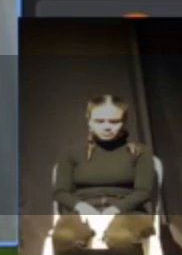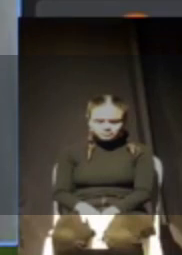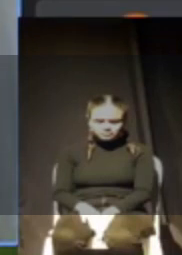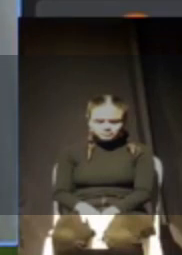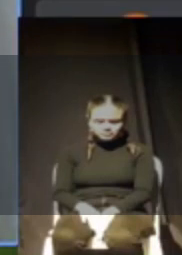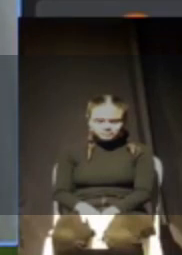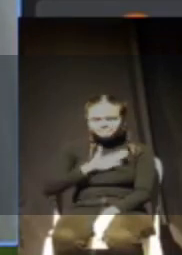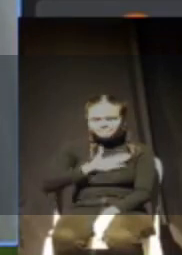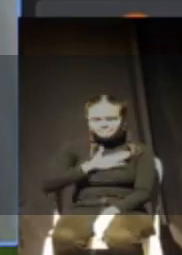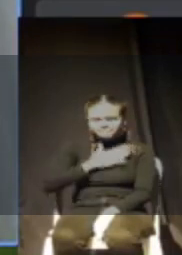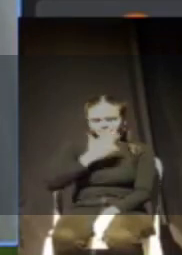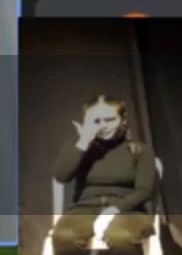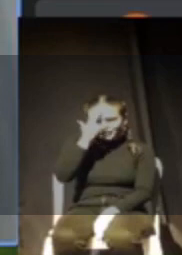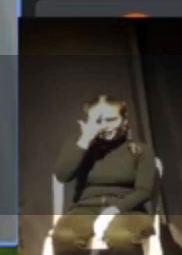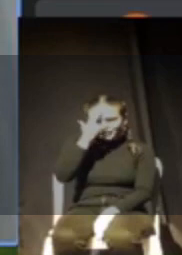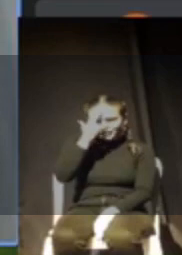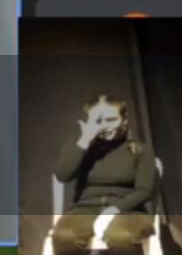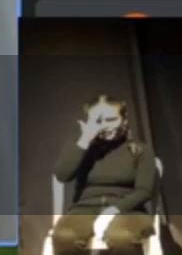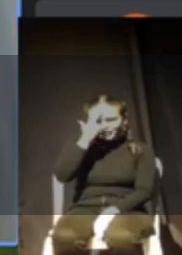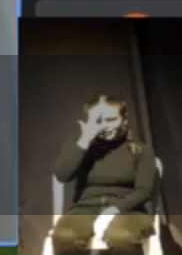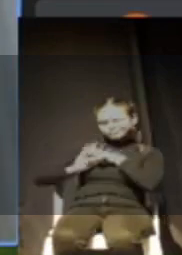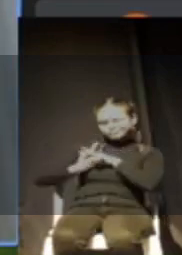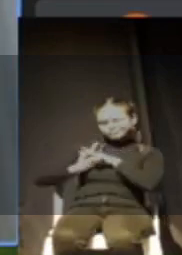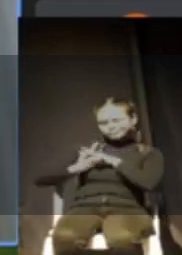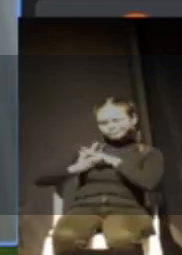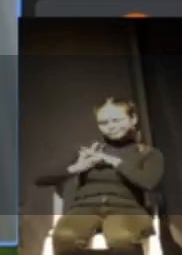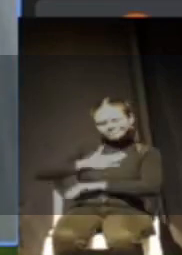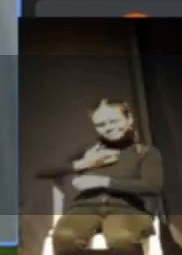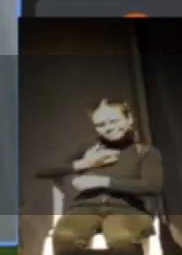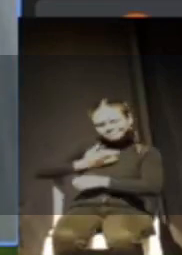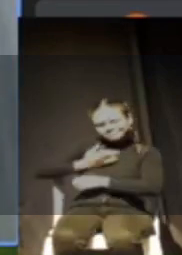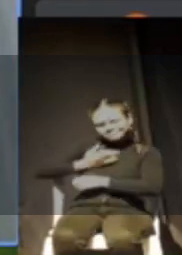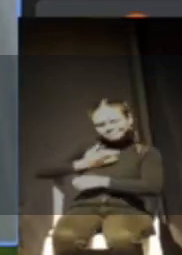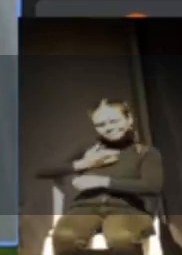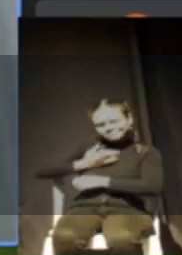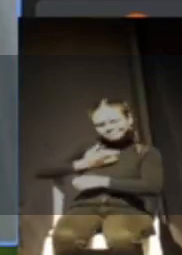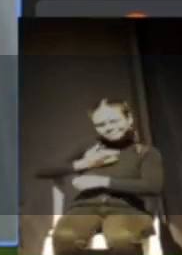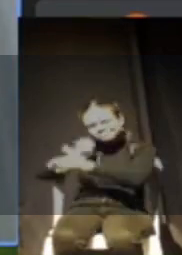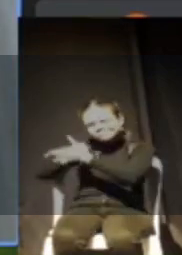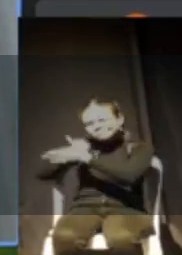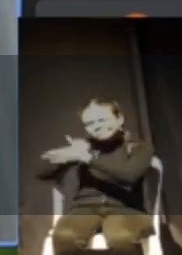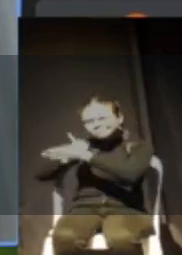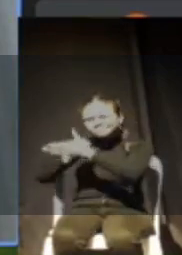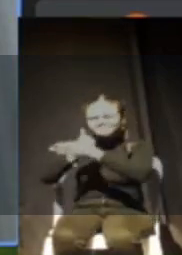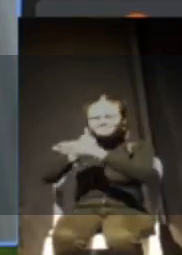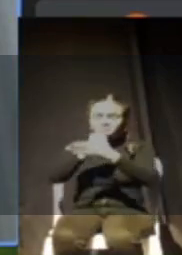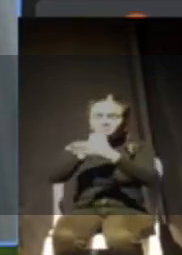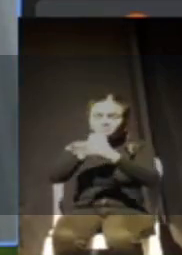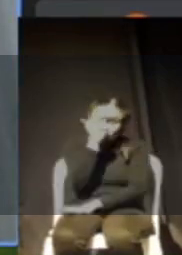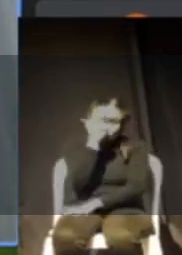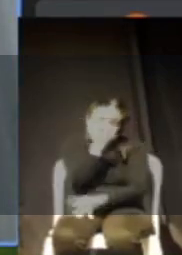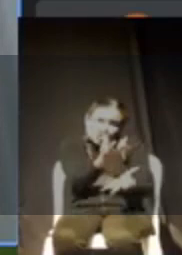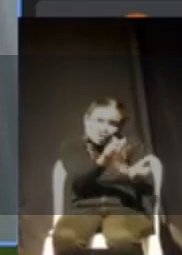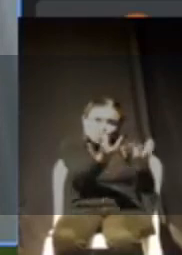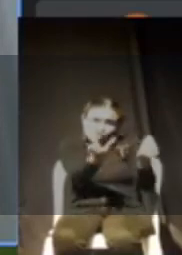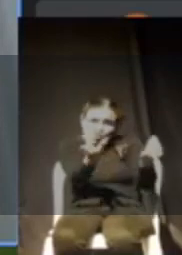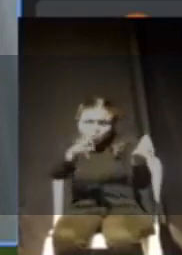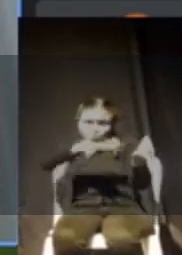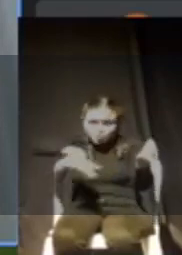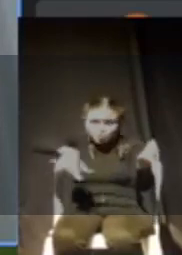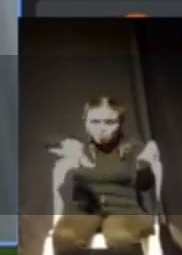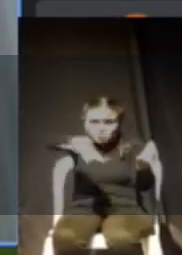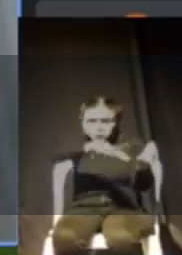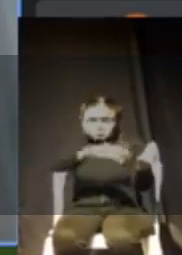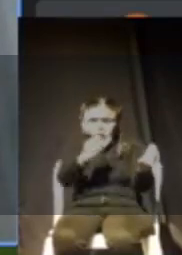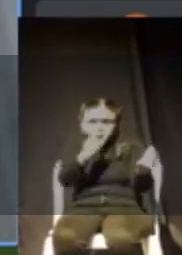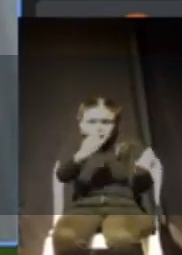ese arraigo, por esas raíces. Y participo de diferentes colectivos que de alguna manera, pues cuando me